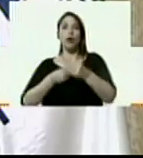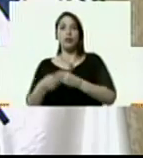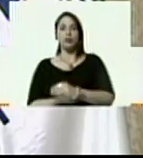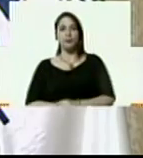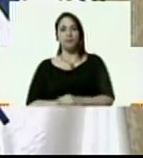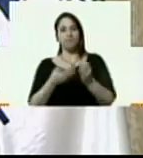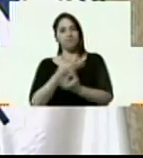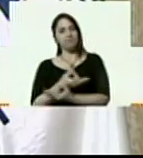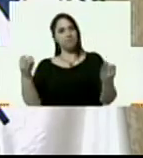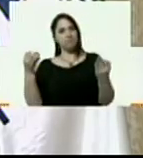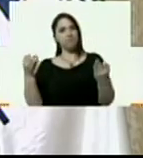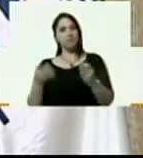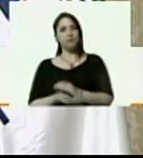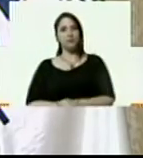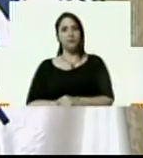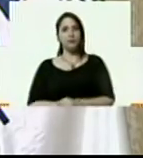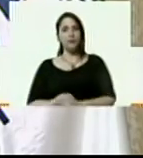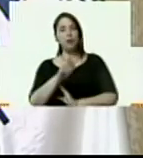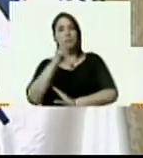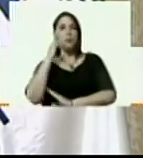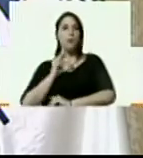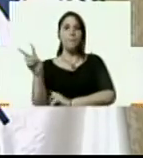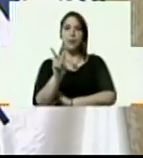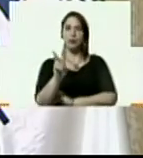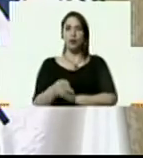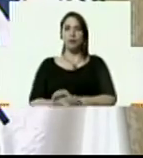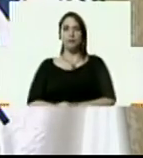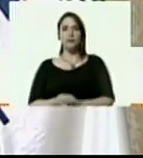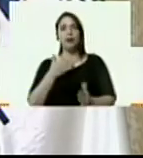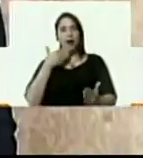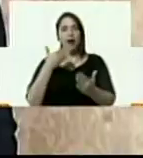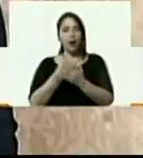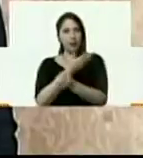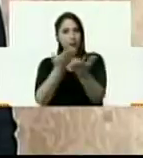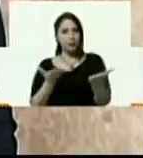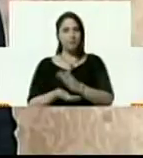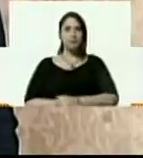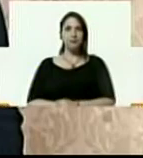exitosamente en la república bolivariana de venezuela gracias